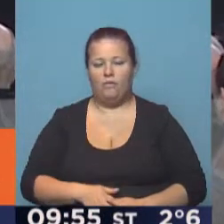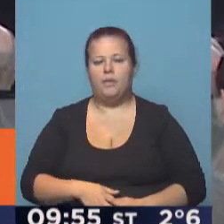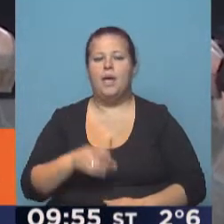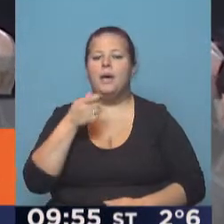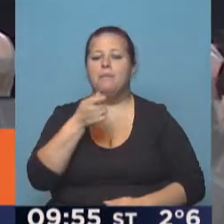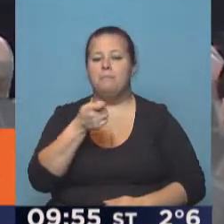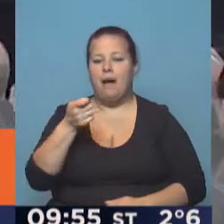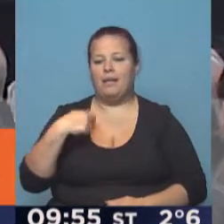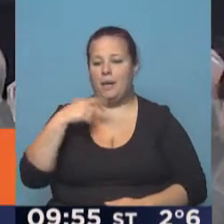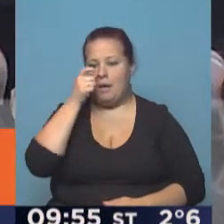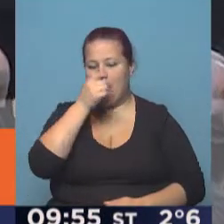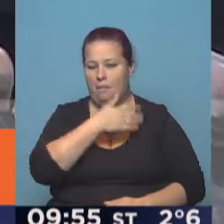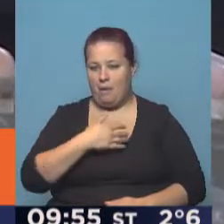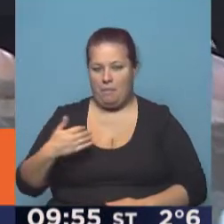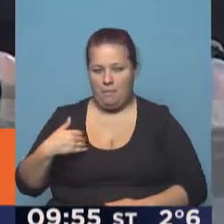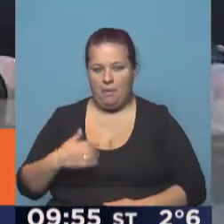asesinaron a nuestros padres